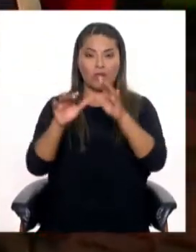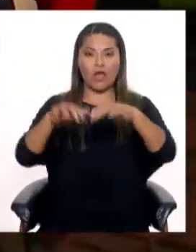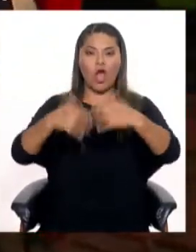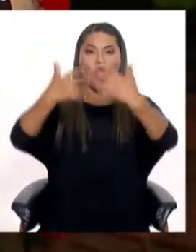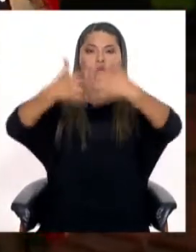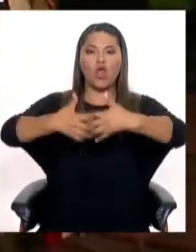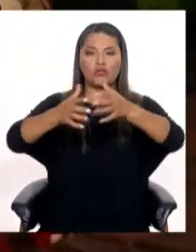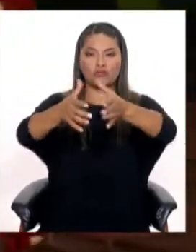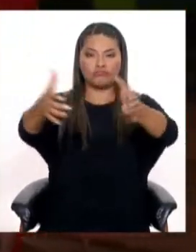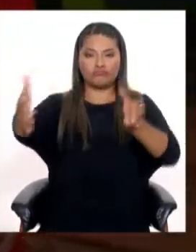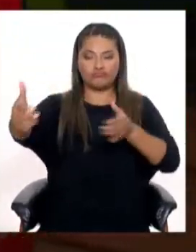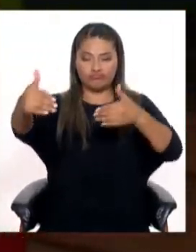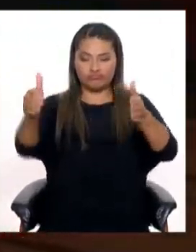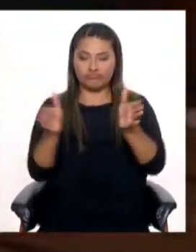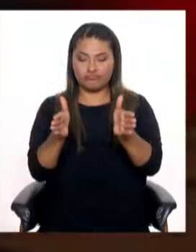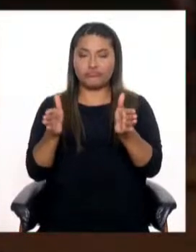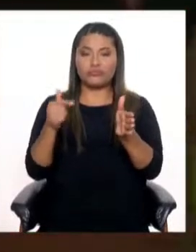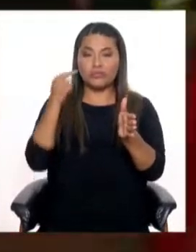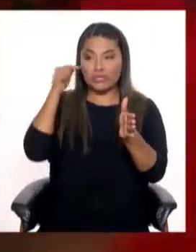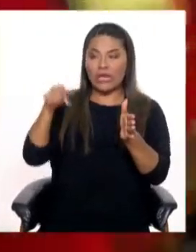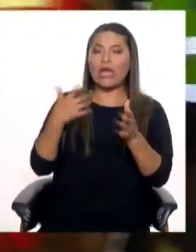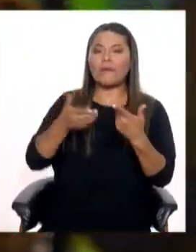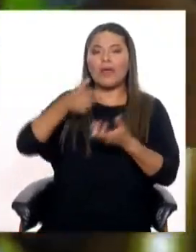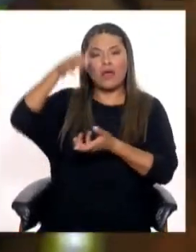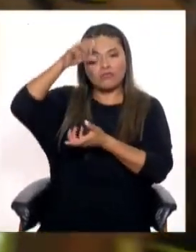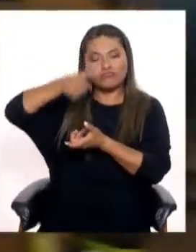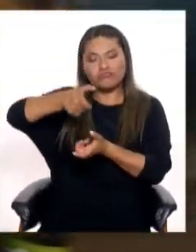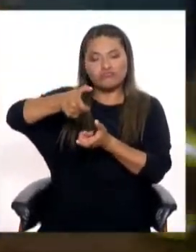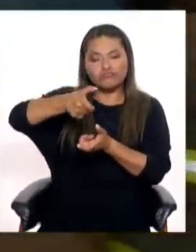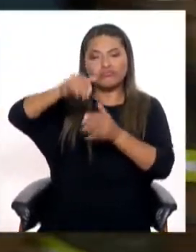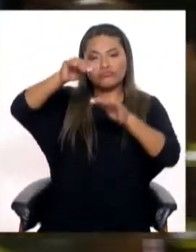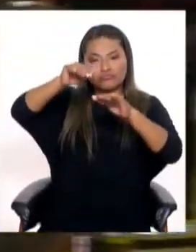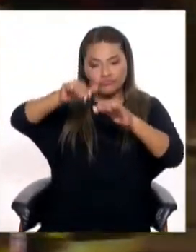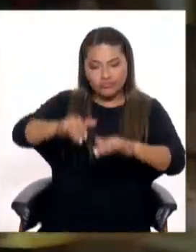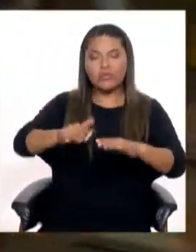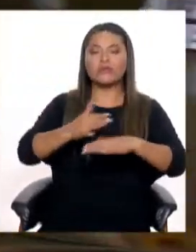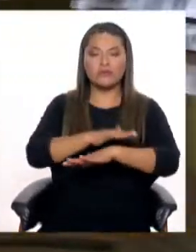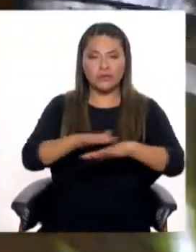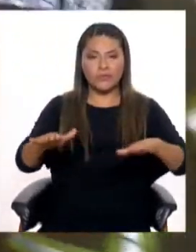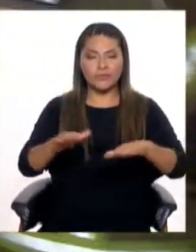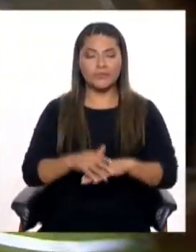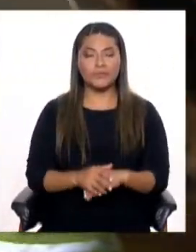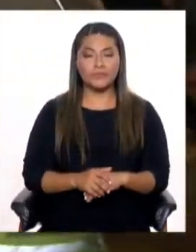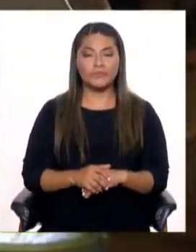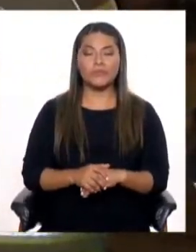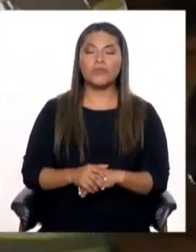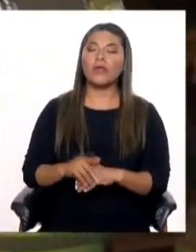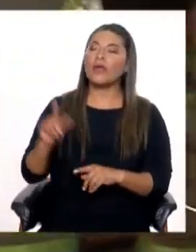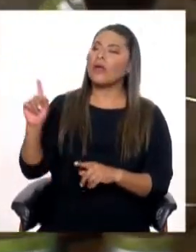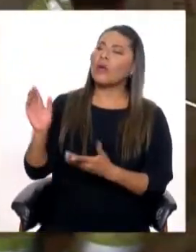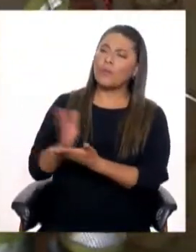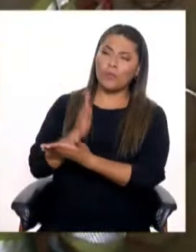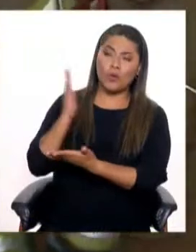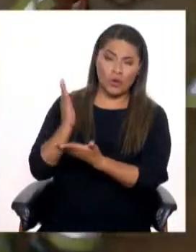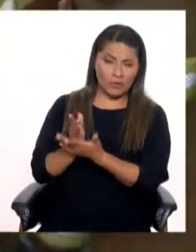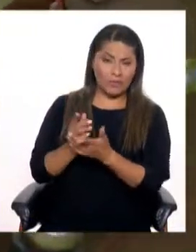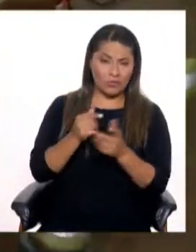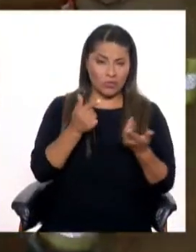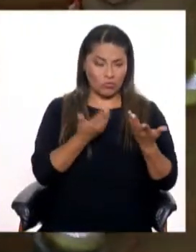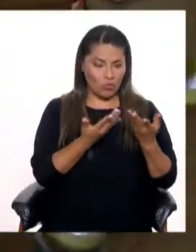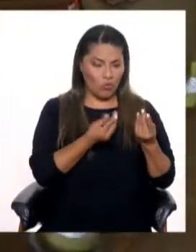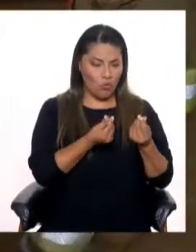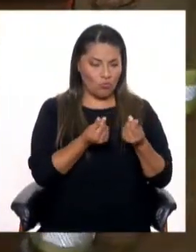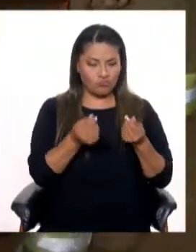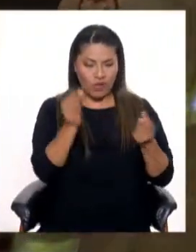ventilación correspondiente para poder bajar la temperatura del interior y poder hacer los trabajos siguientes. El principal problema también ha sido, digamos, los elementos químicos, porque es